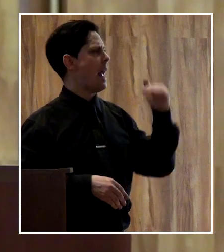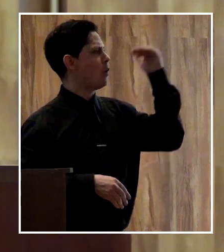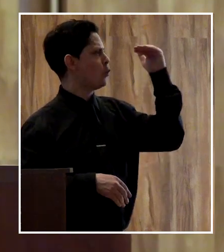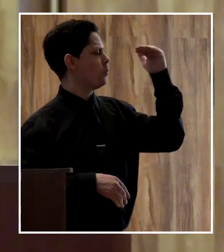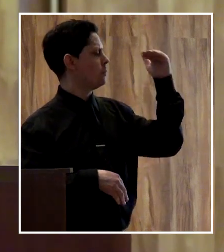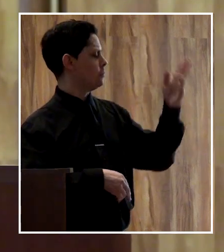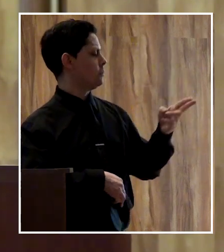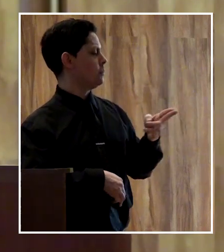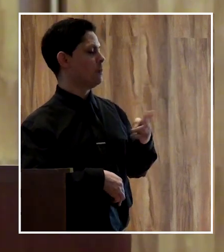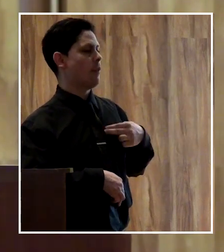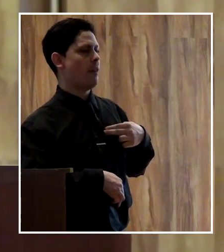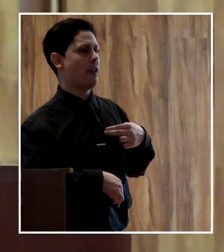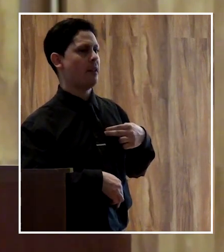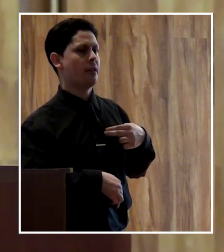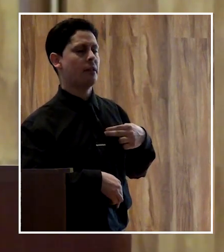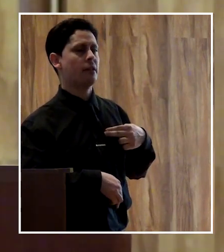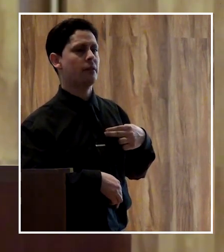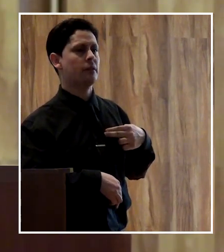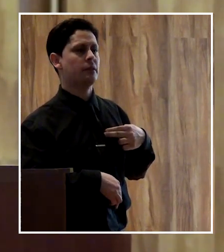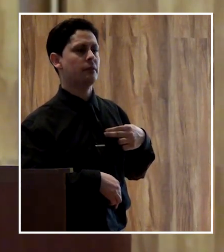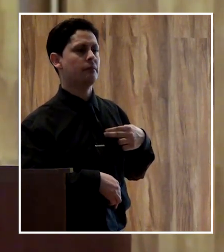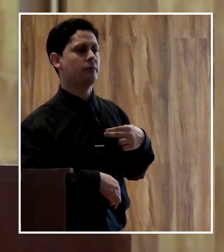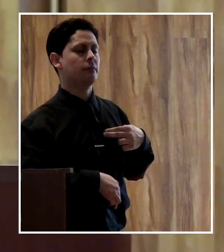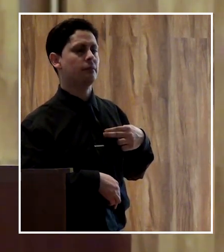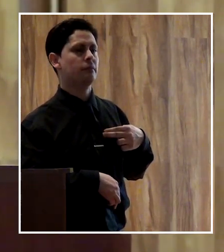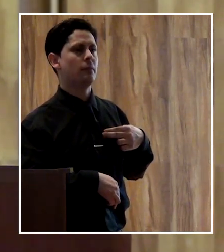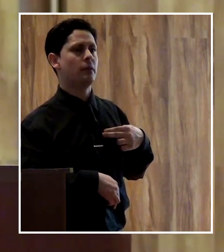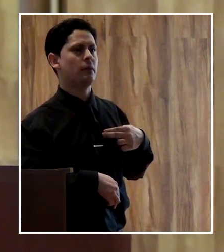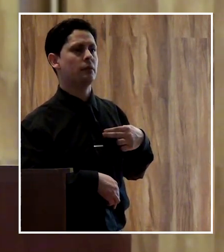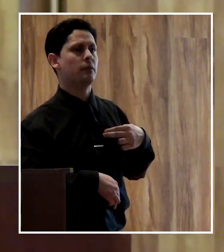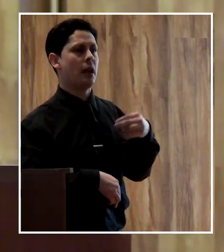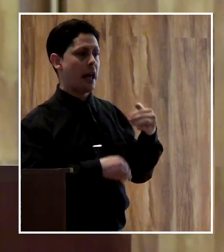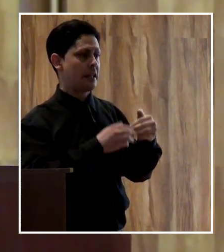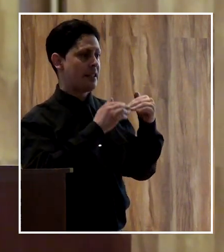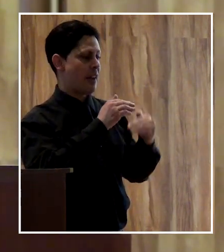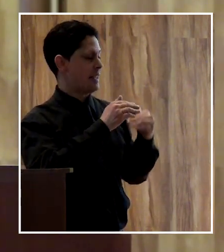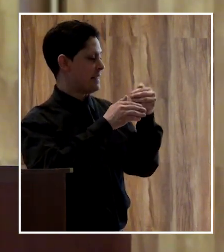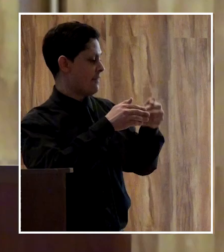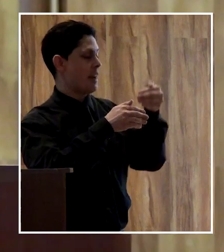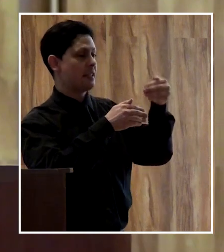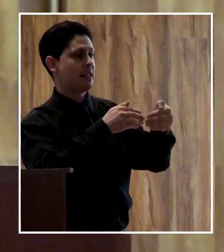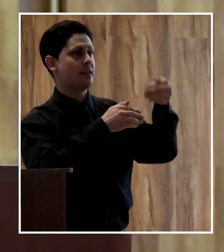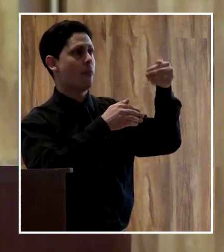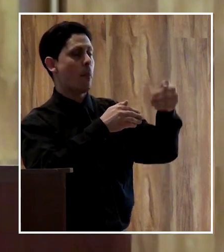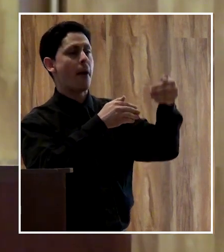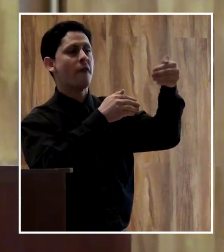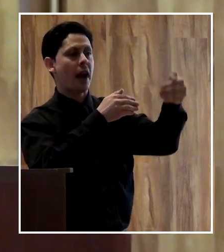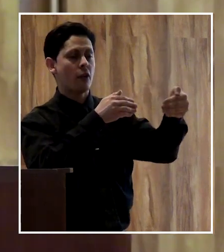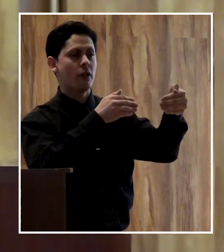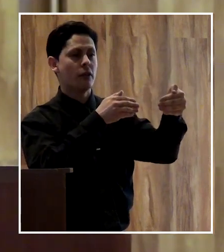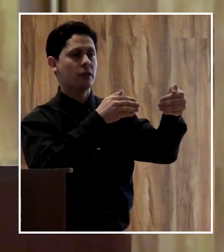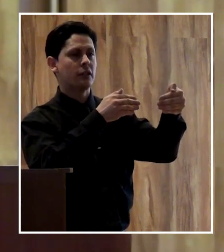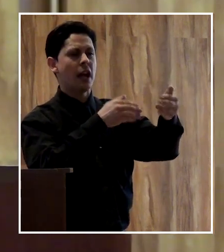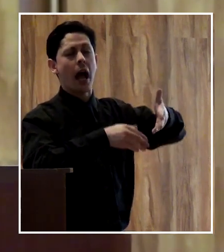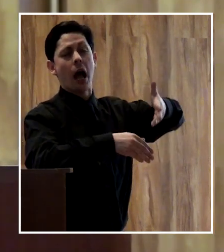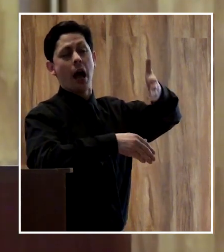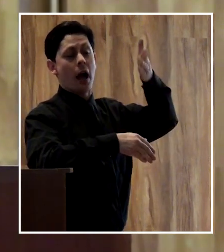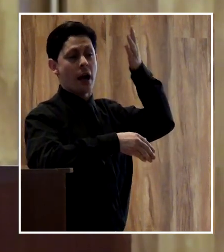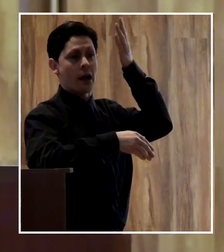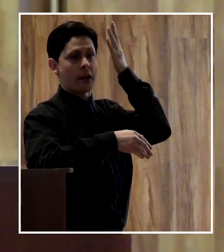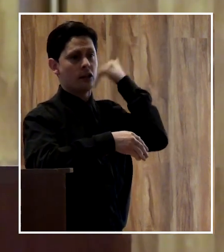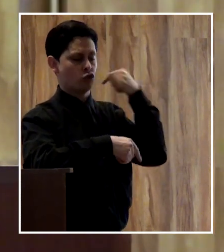el otro privilegio, el que ya me va acercando a los palacios, el haber sido